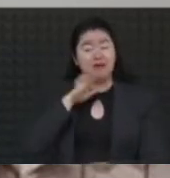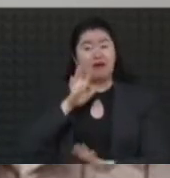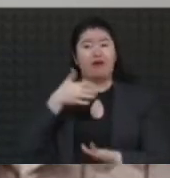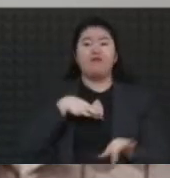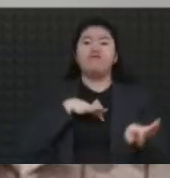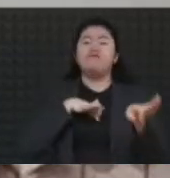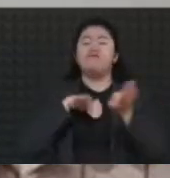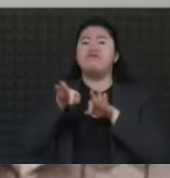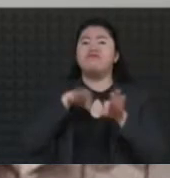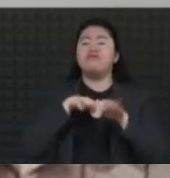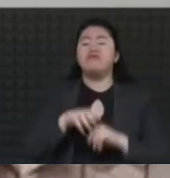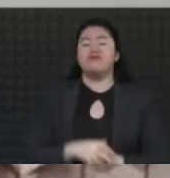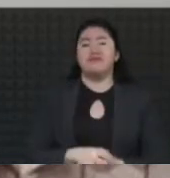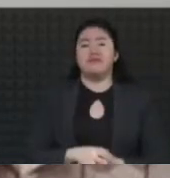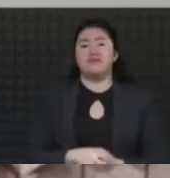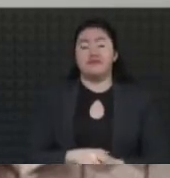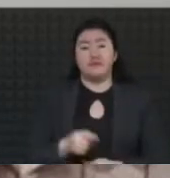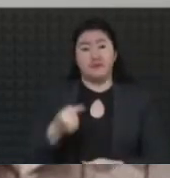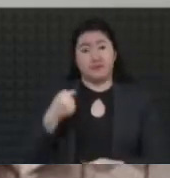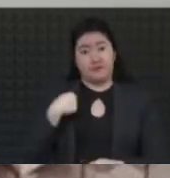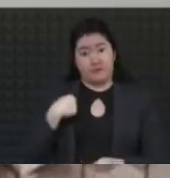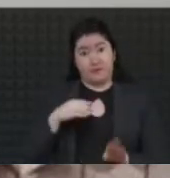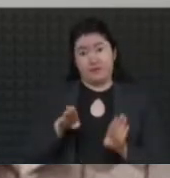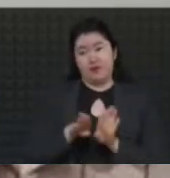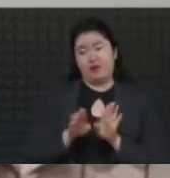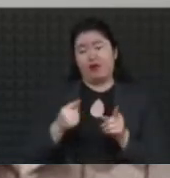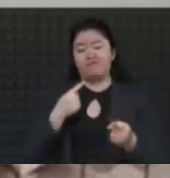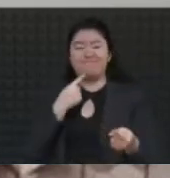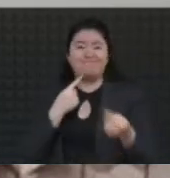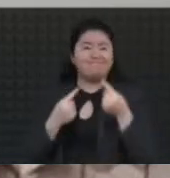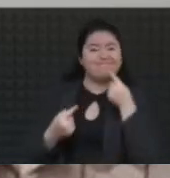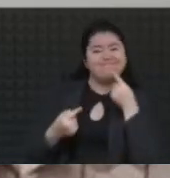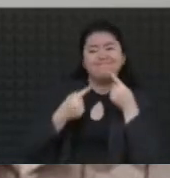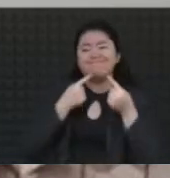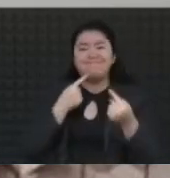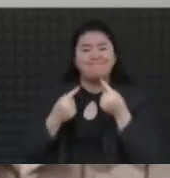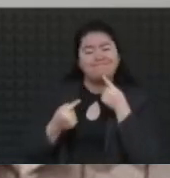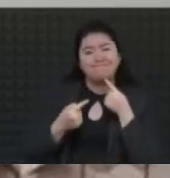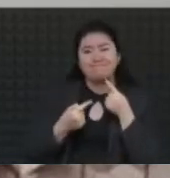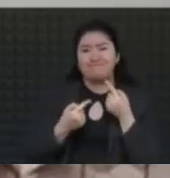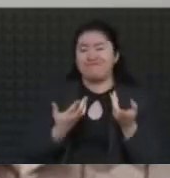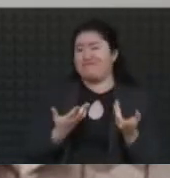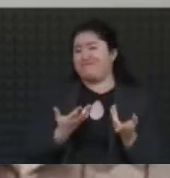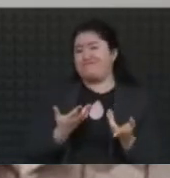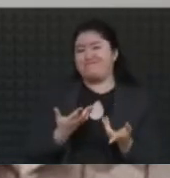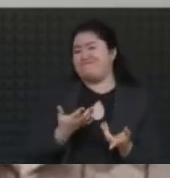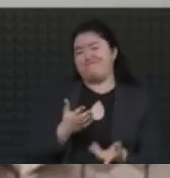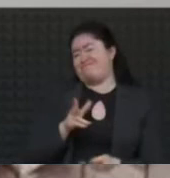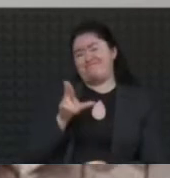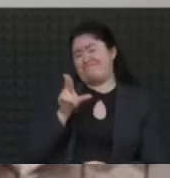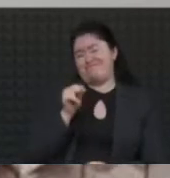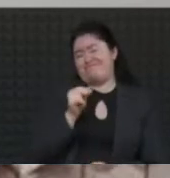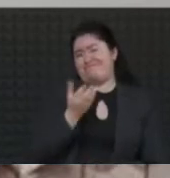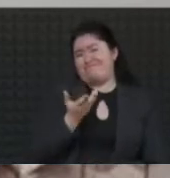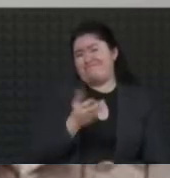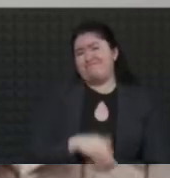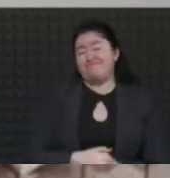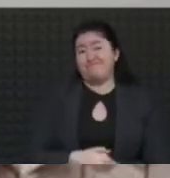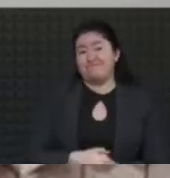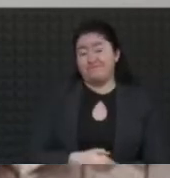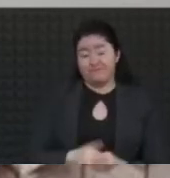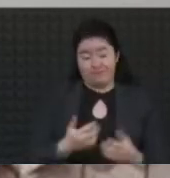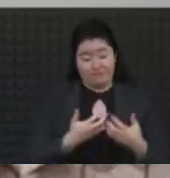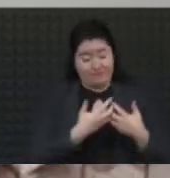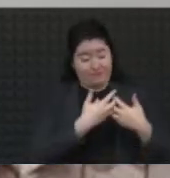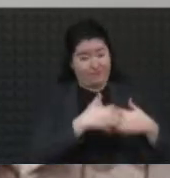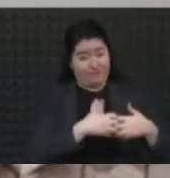entrar a un tema de debate de este tipo. Confío en la empresa